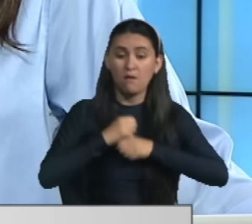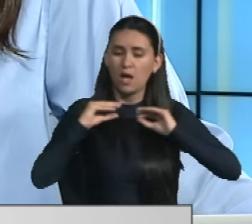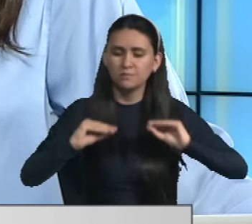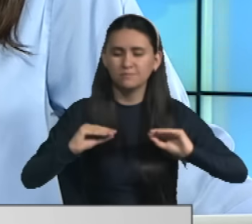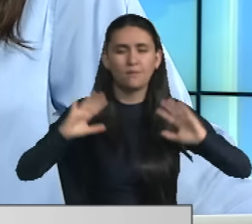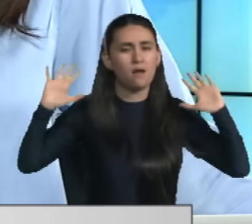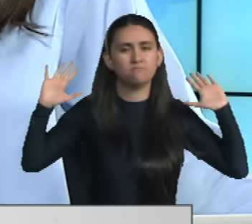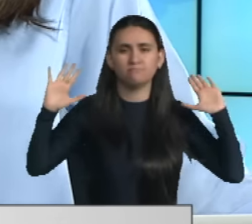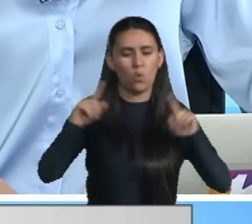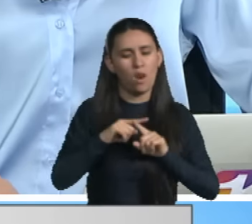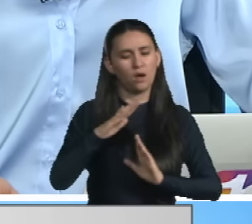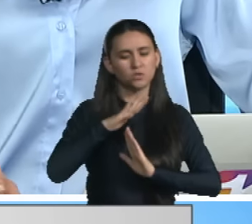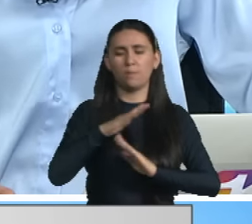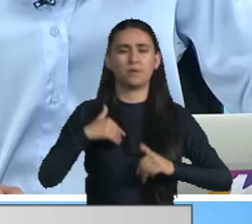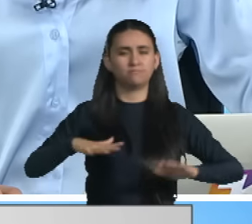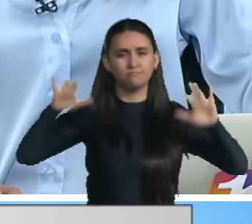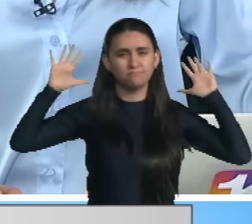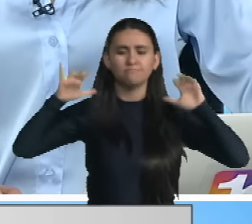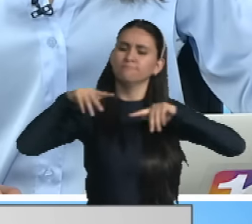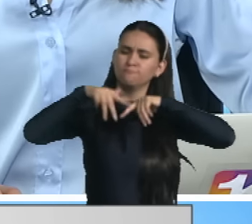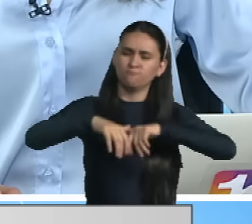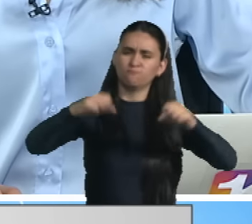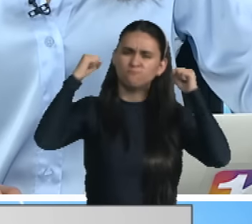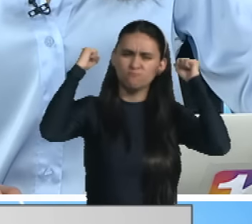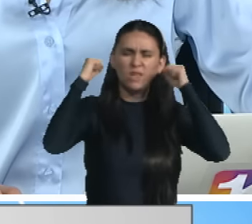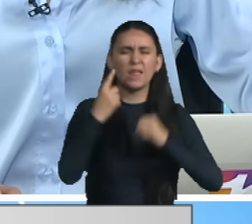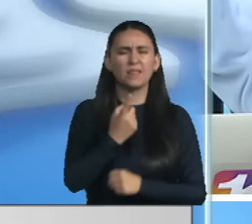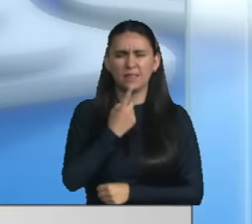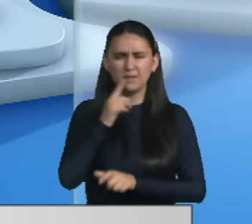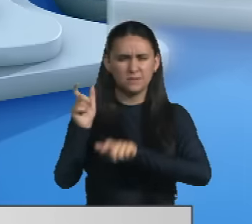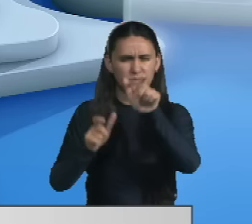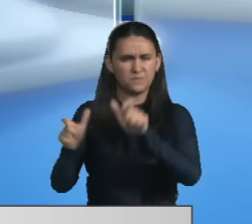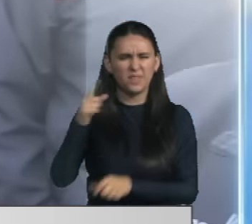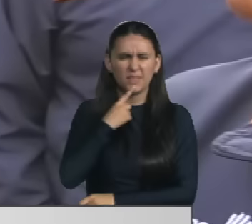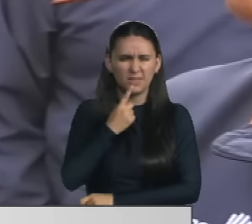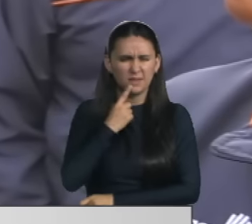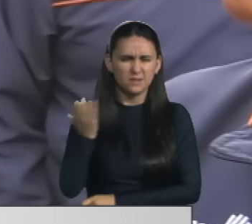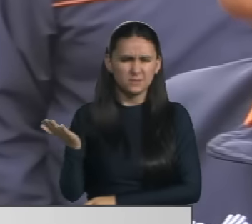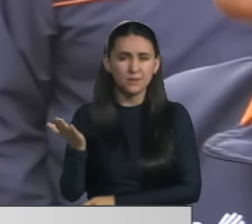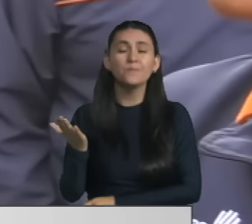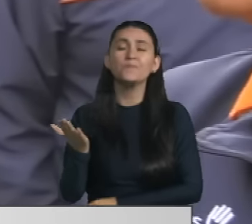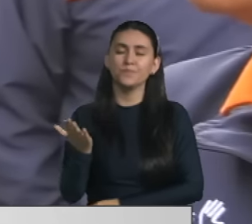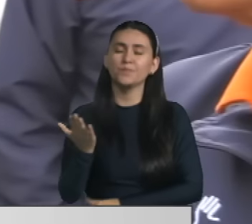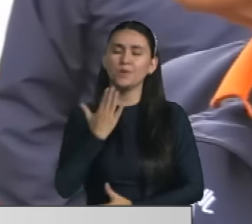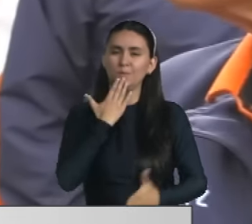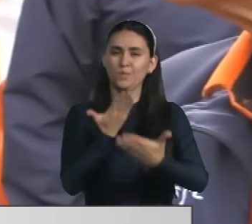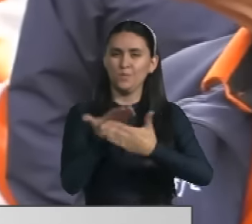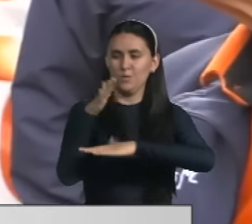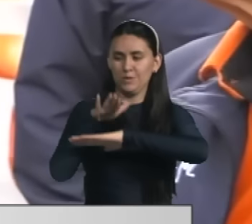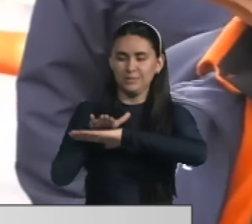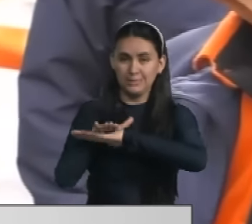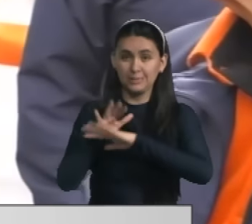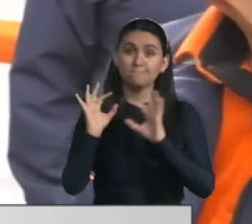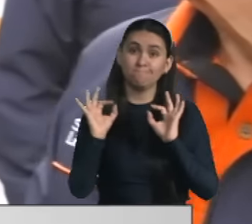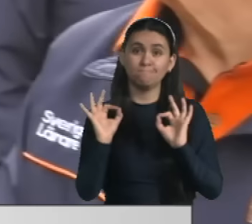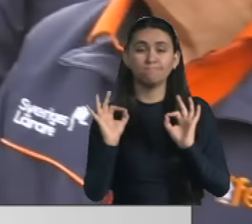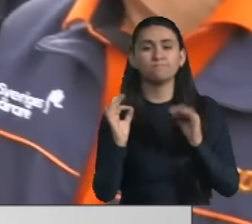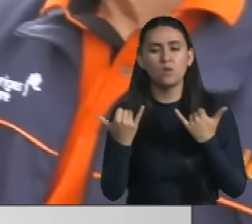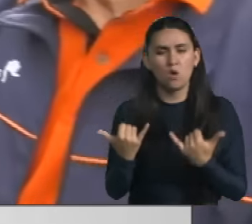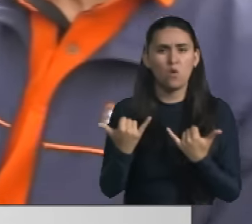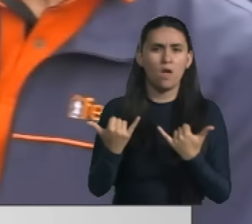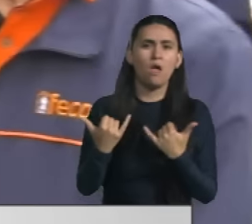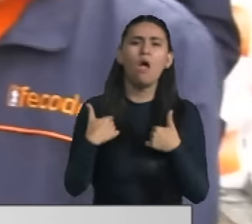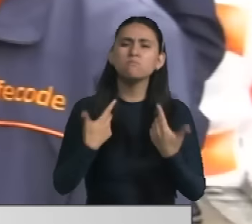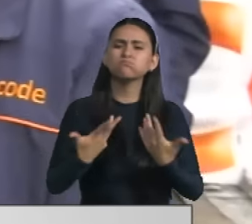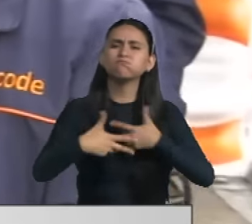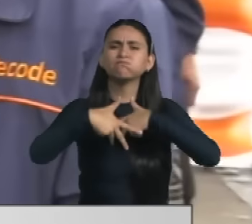Luisa Fernández, ¿qué dicen los educadores en Bogotá? Muy buenas tardes. Hola Luisa, muy buenas tardes. Pues mire, acompañamos a esta hora